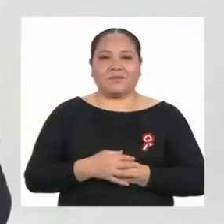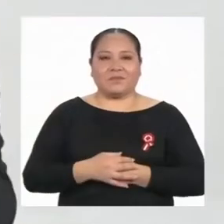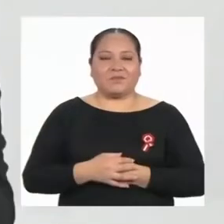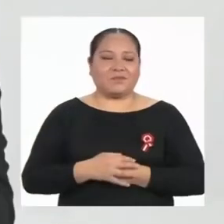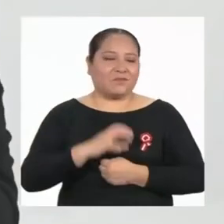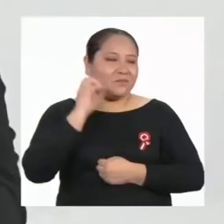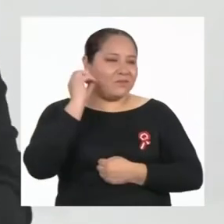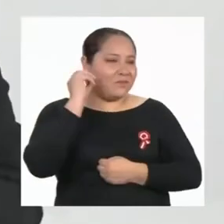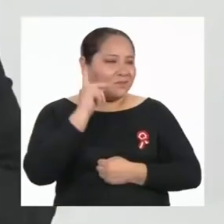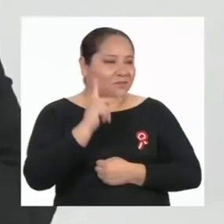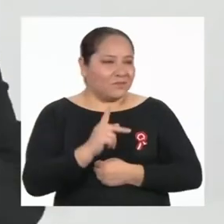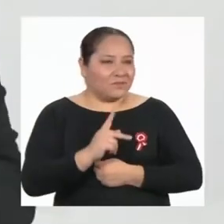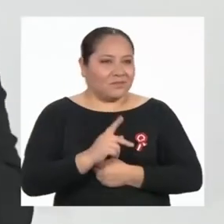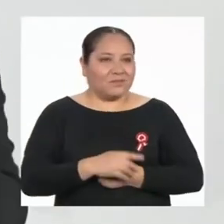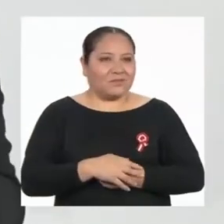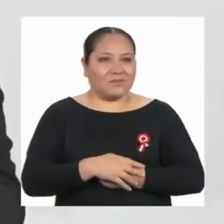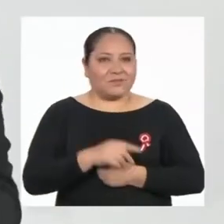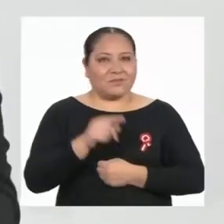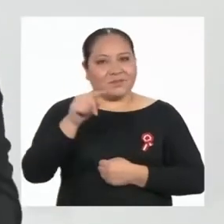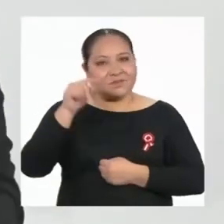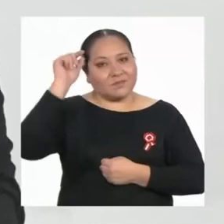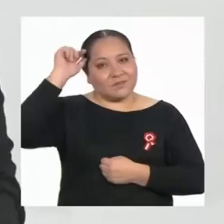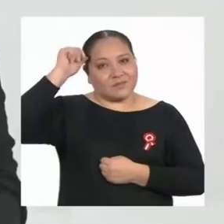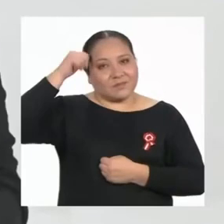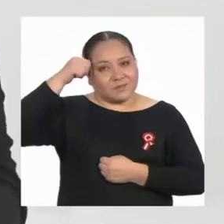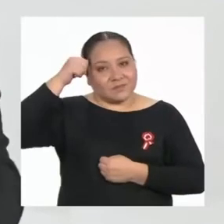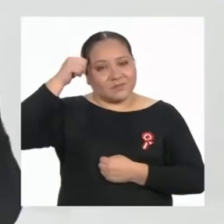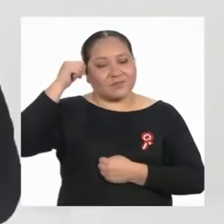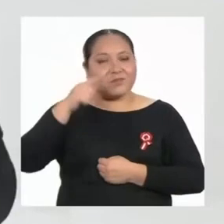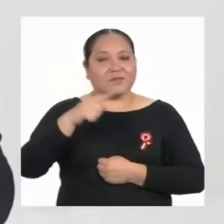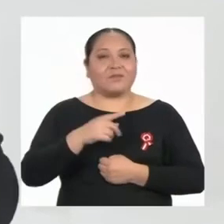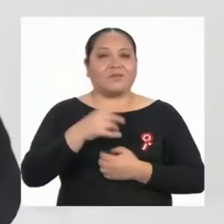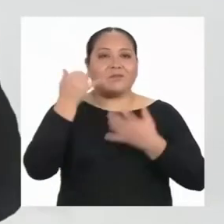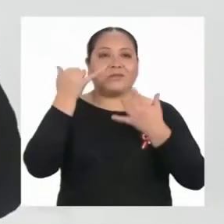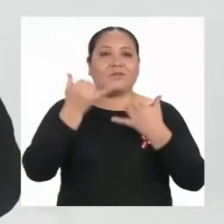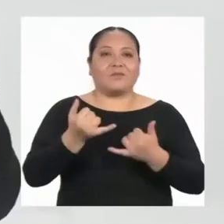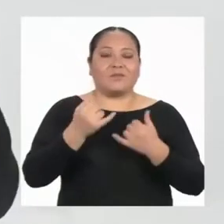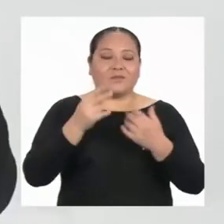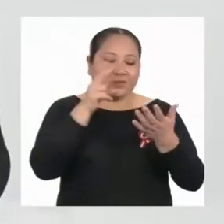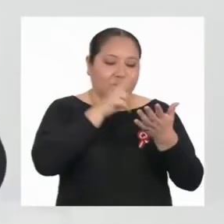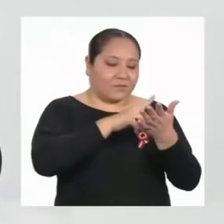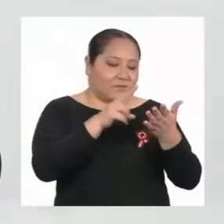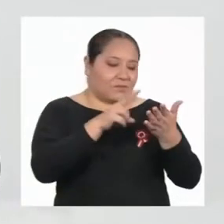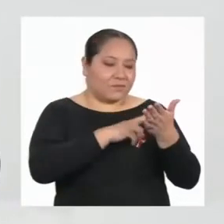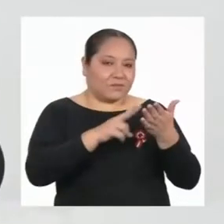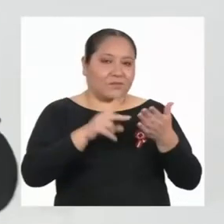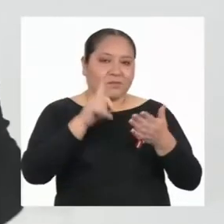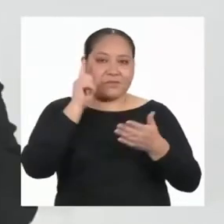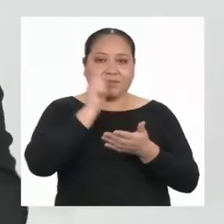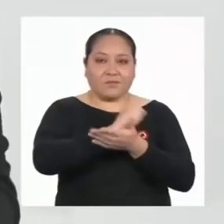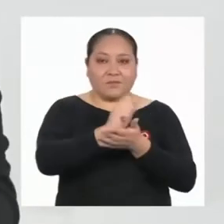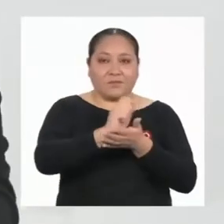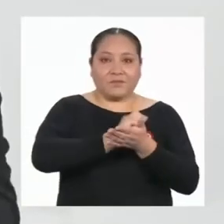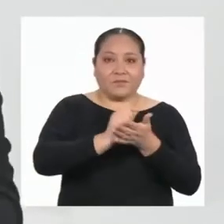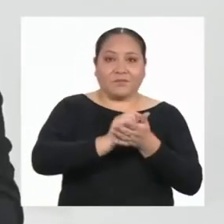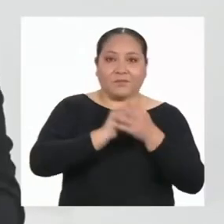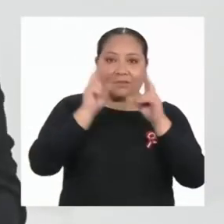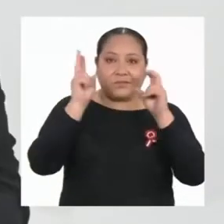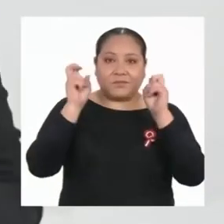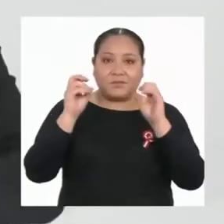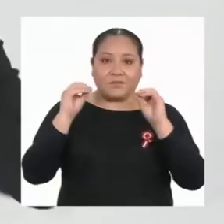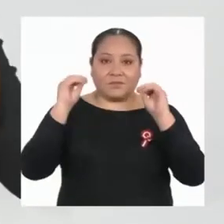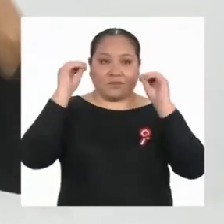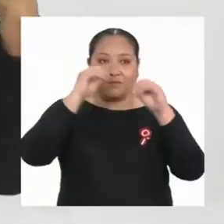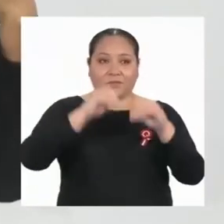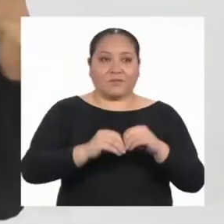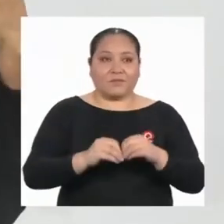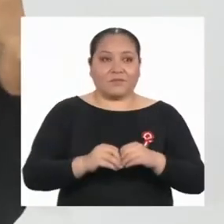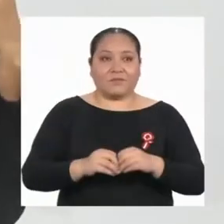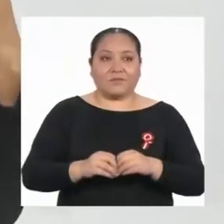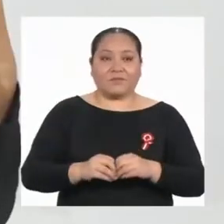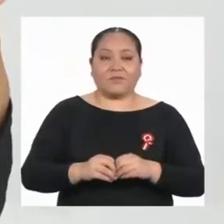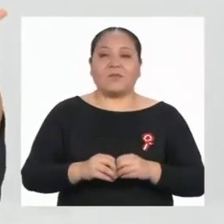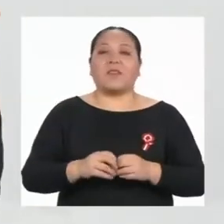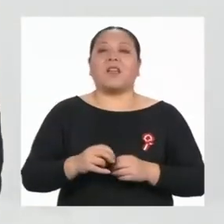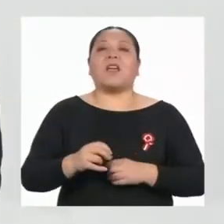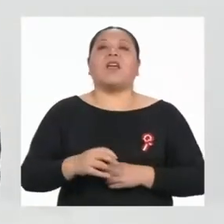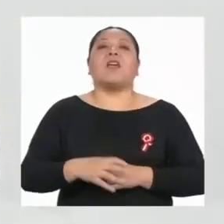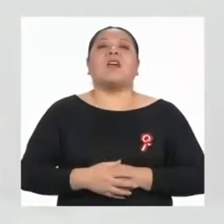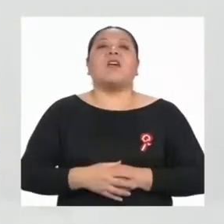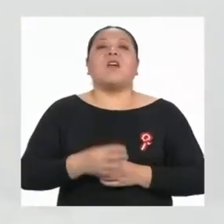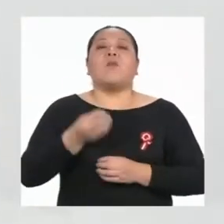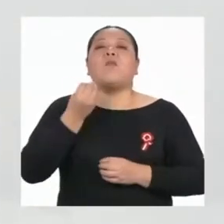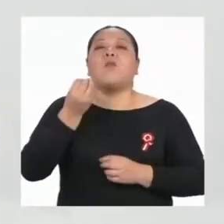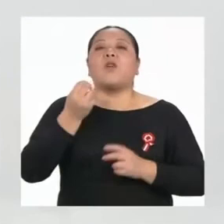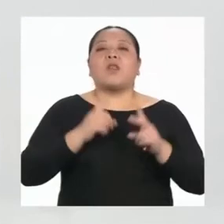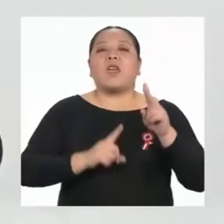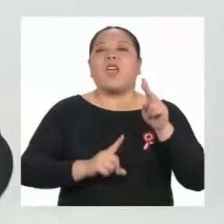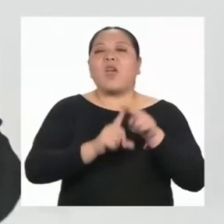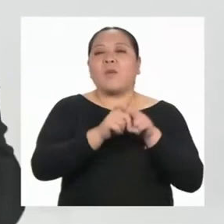Muy bien, como recordatorio, hoy hemos leído un texto titulado Causas de la